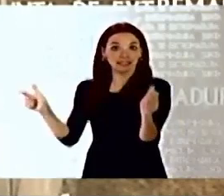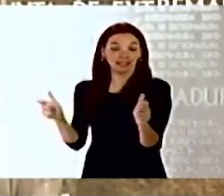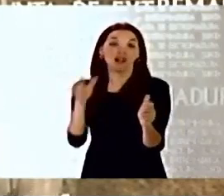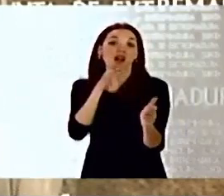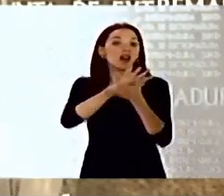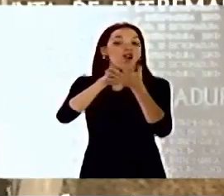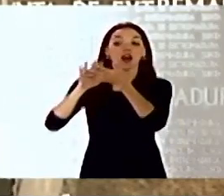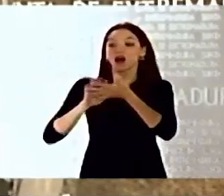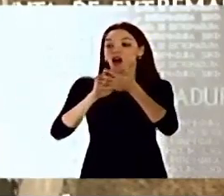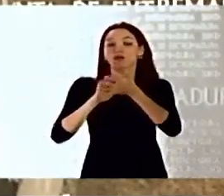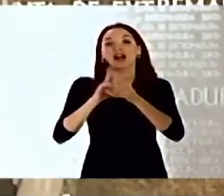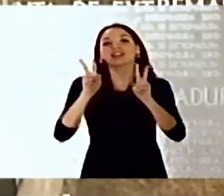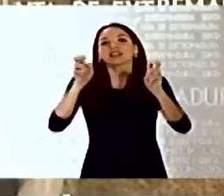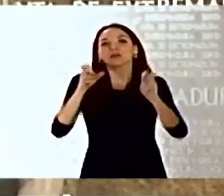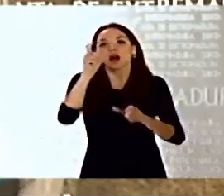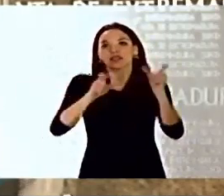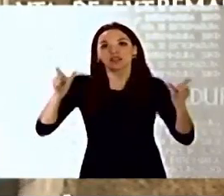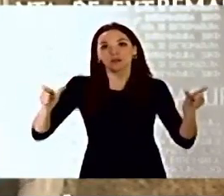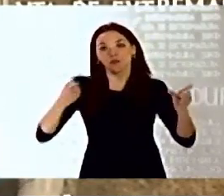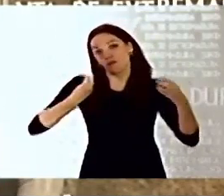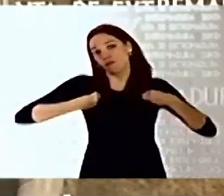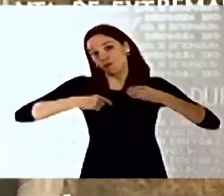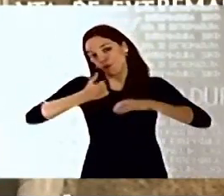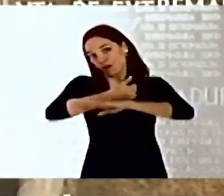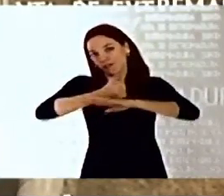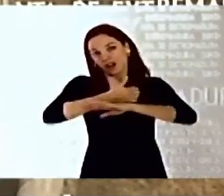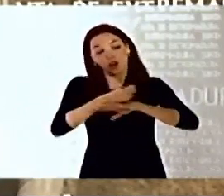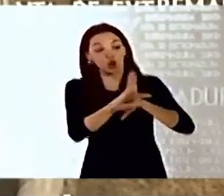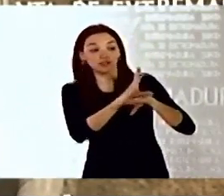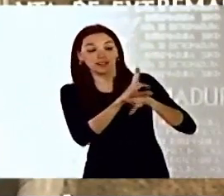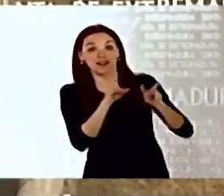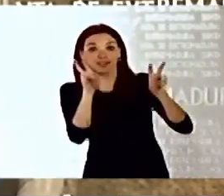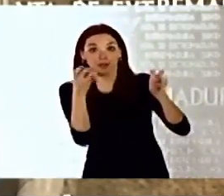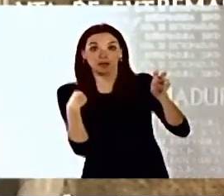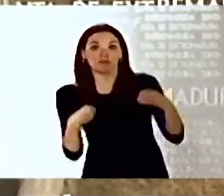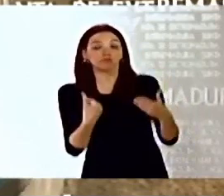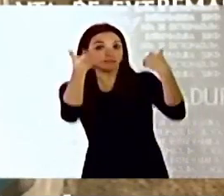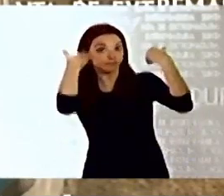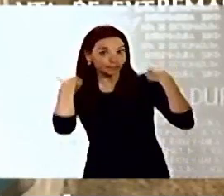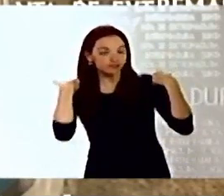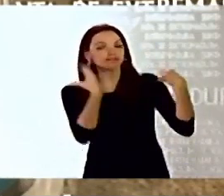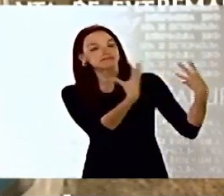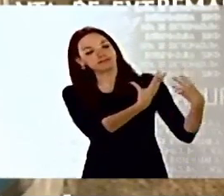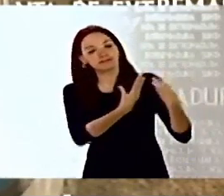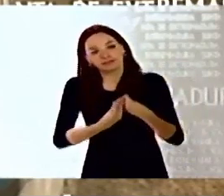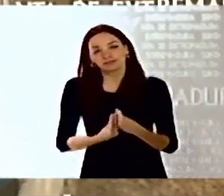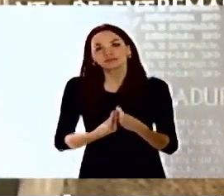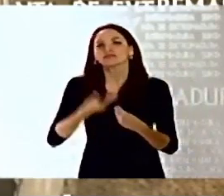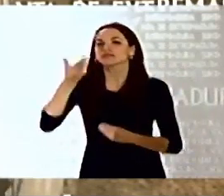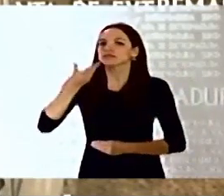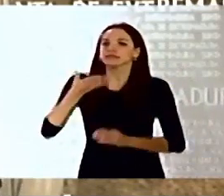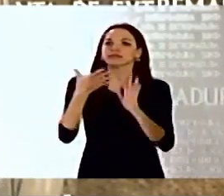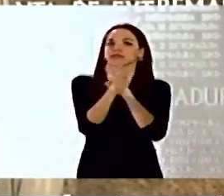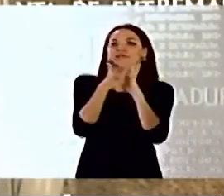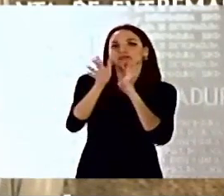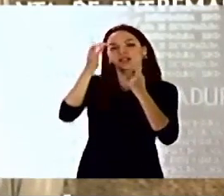reto demográfico y me acompaña la consejera responsable de este asunto en el Consejo de Gobierno, pues es importante señalar